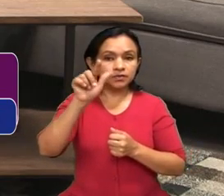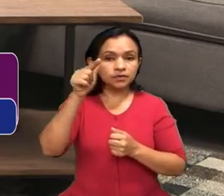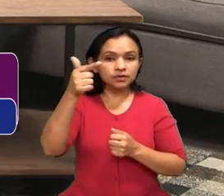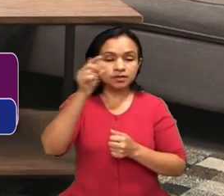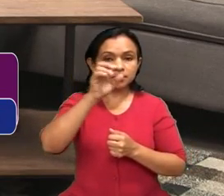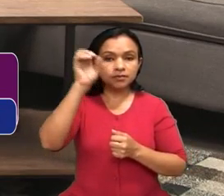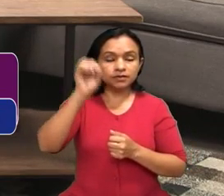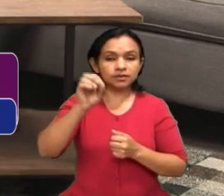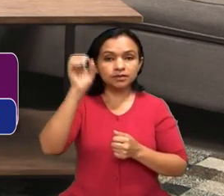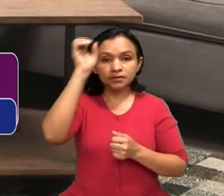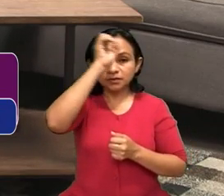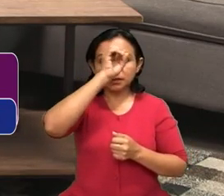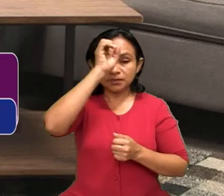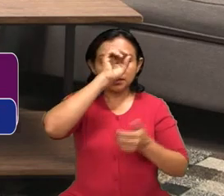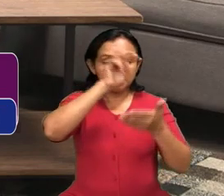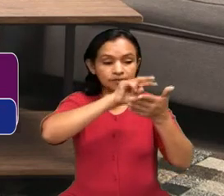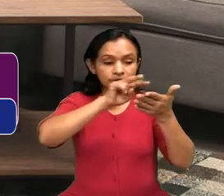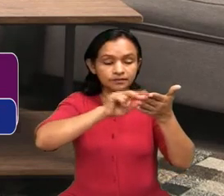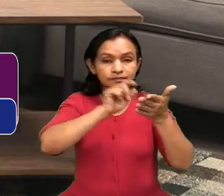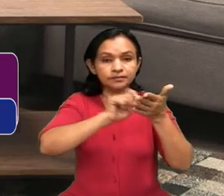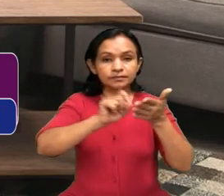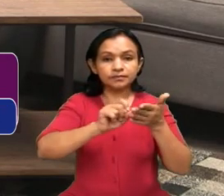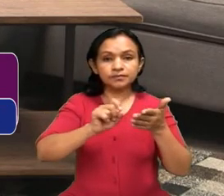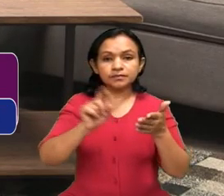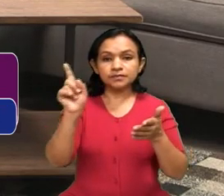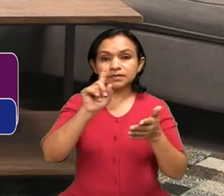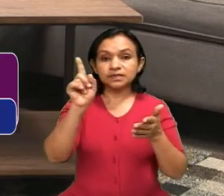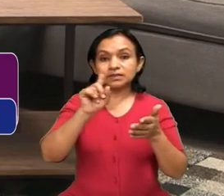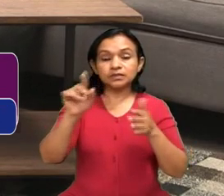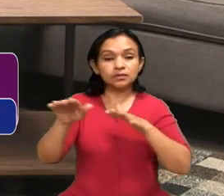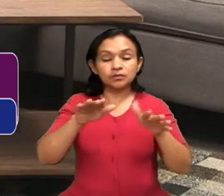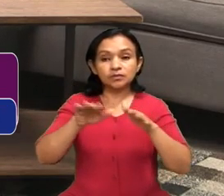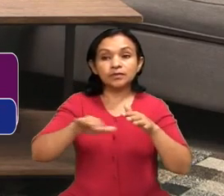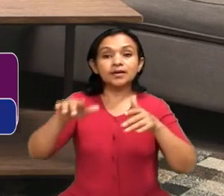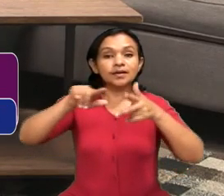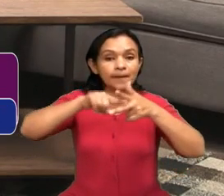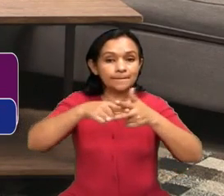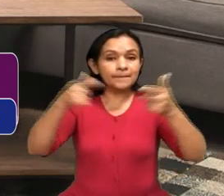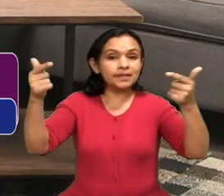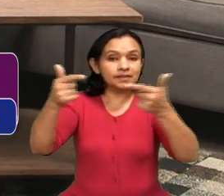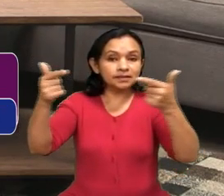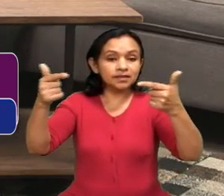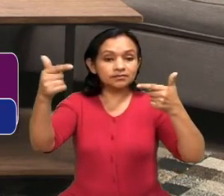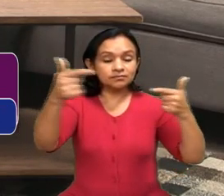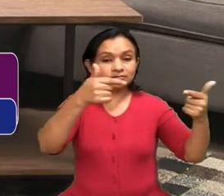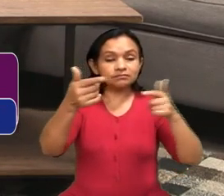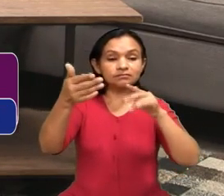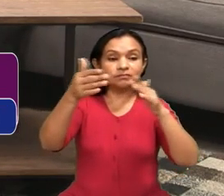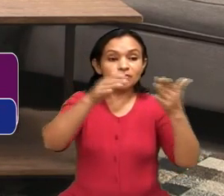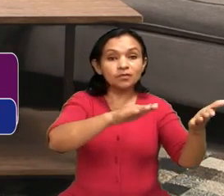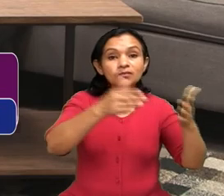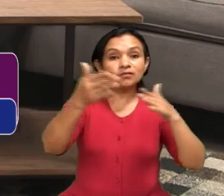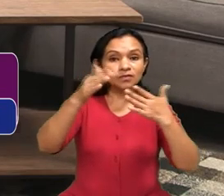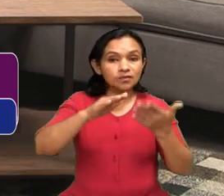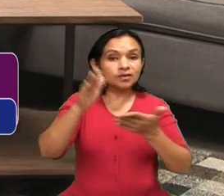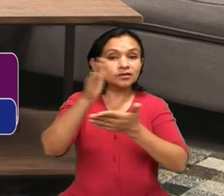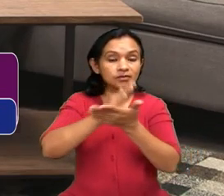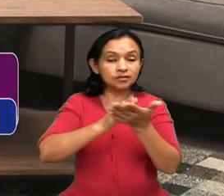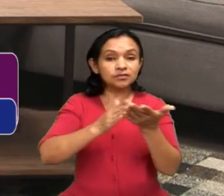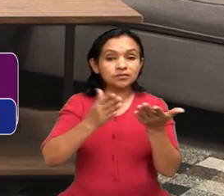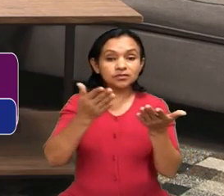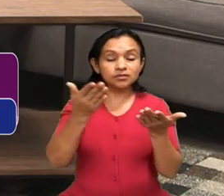12.7% del alfabetismo. Y no logramos más porque ya comenzaron a atacarnos militarmente. Exacto. Tuvimos muertos en